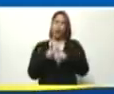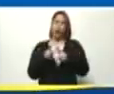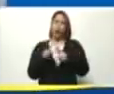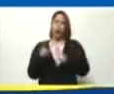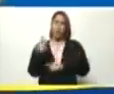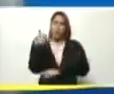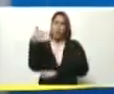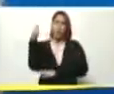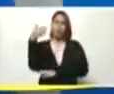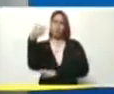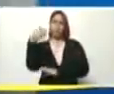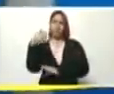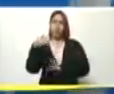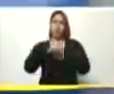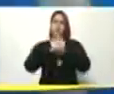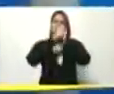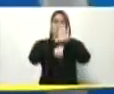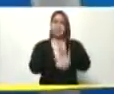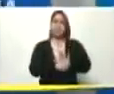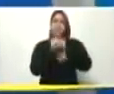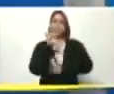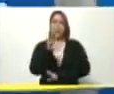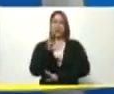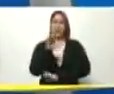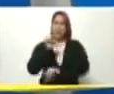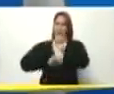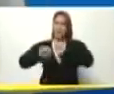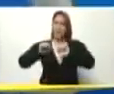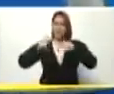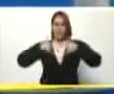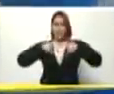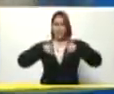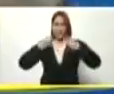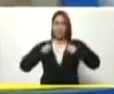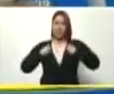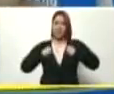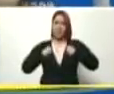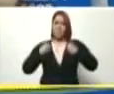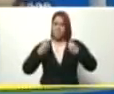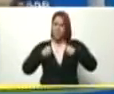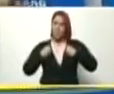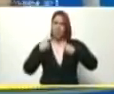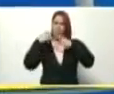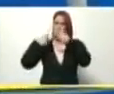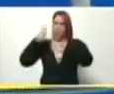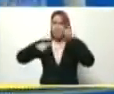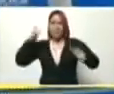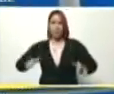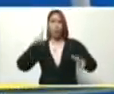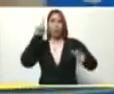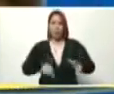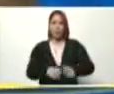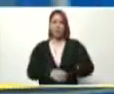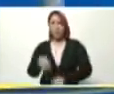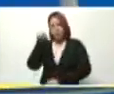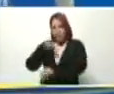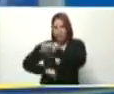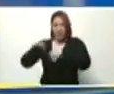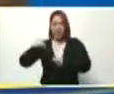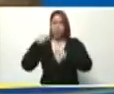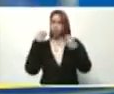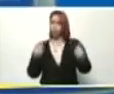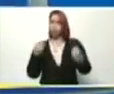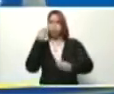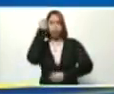que defiende con su vida la vida de los demás, y en la misma medida en que defiende una